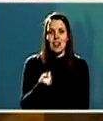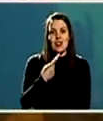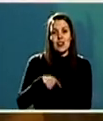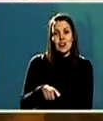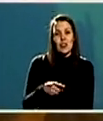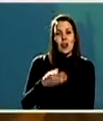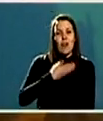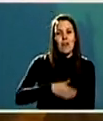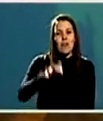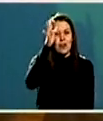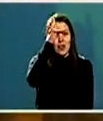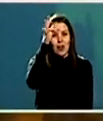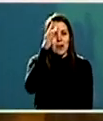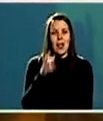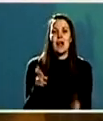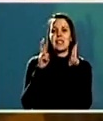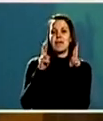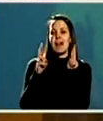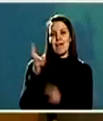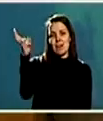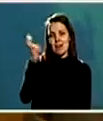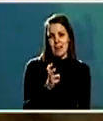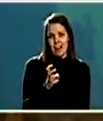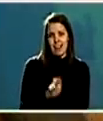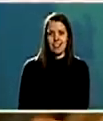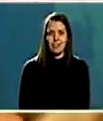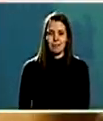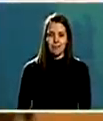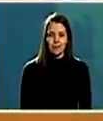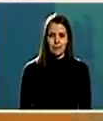esperos domingo en sarri no tran